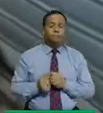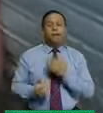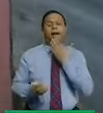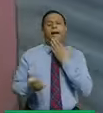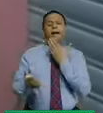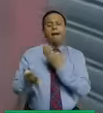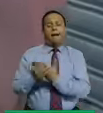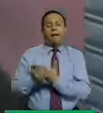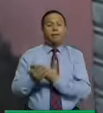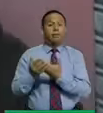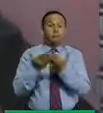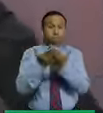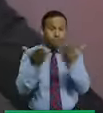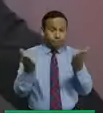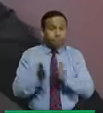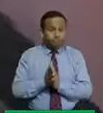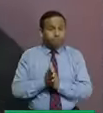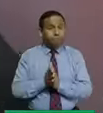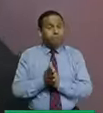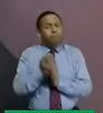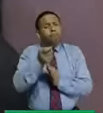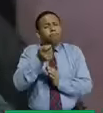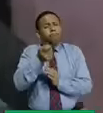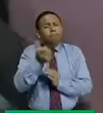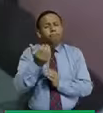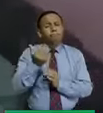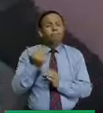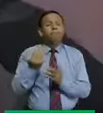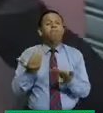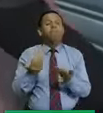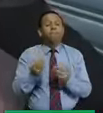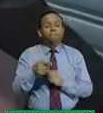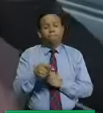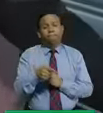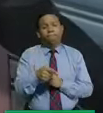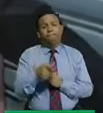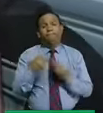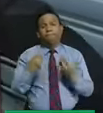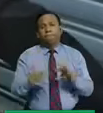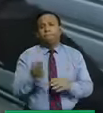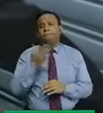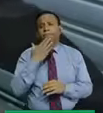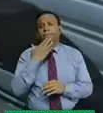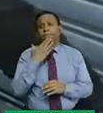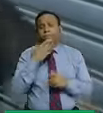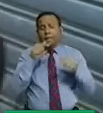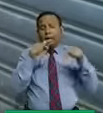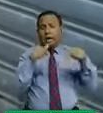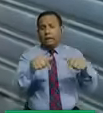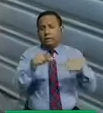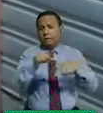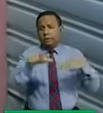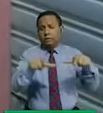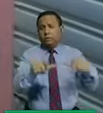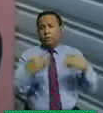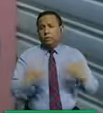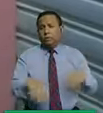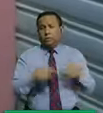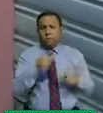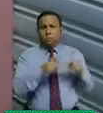amigos televidentes, ya lo saben, hace contados instantes, hace pocos minutos se dio esta situación en la que